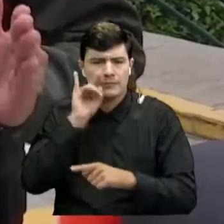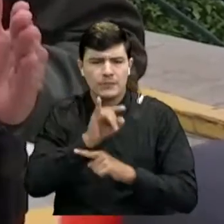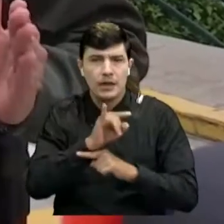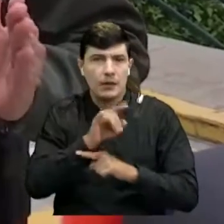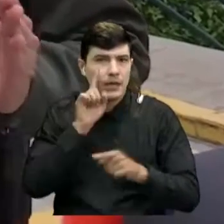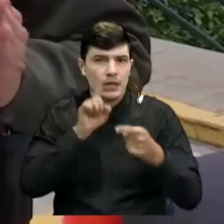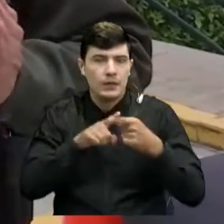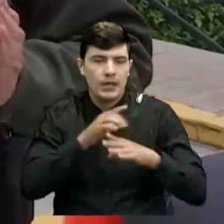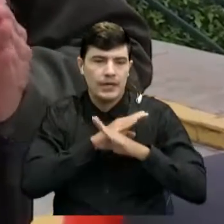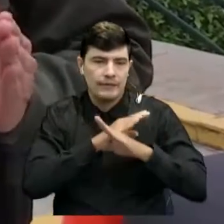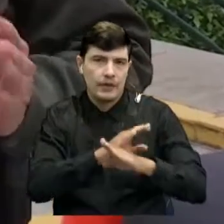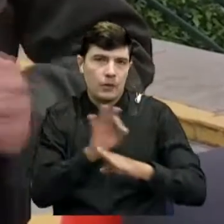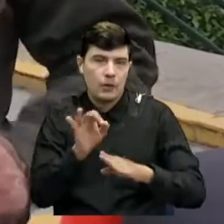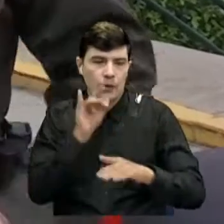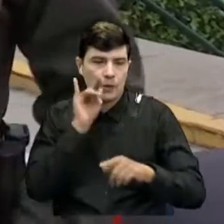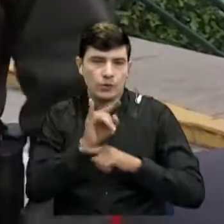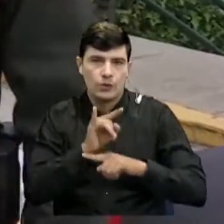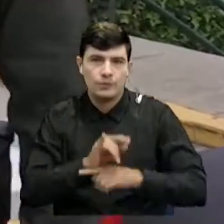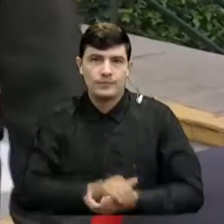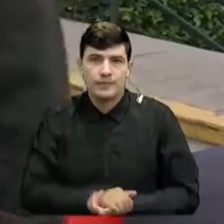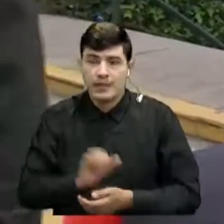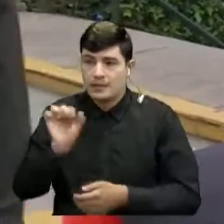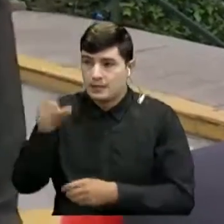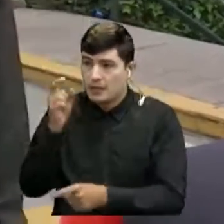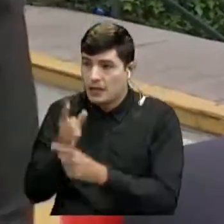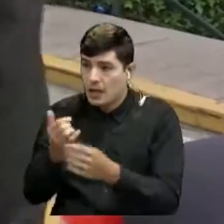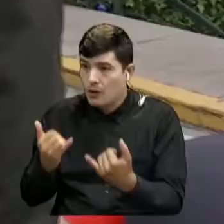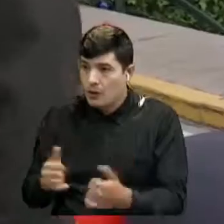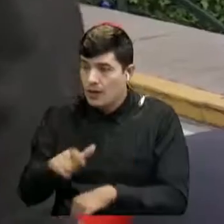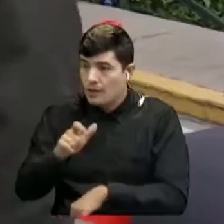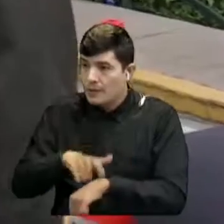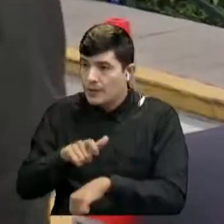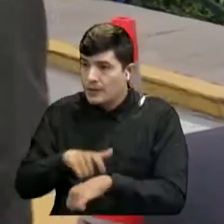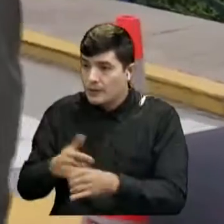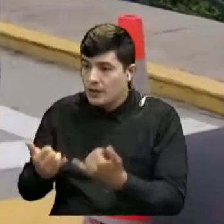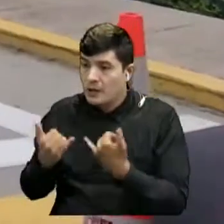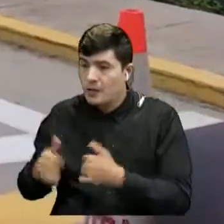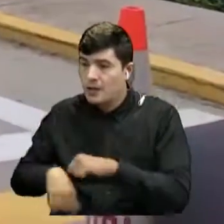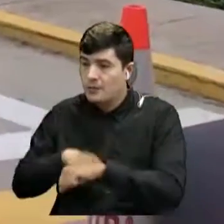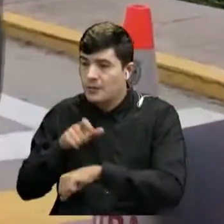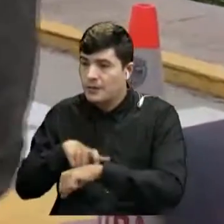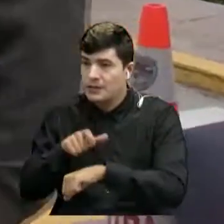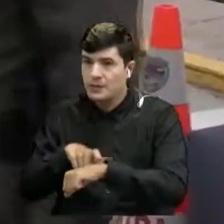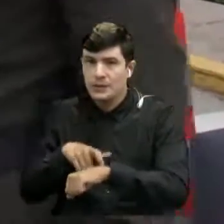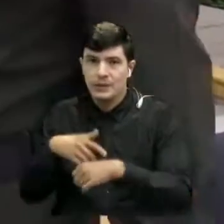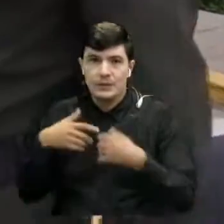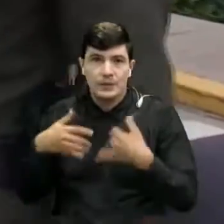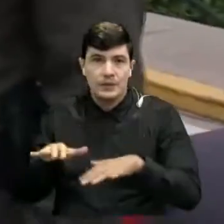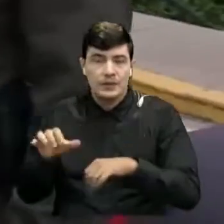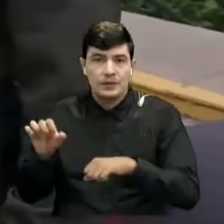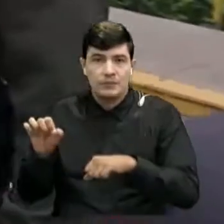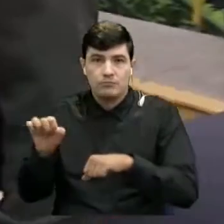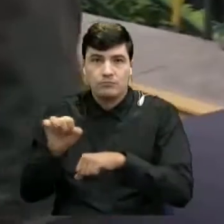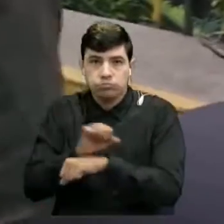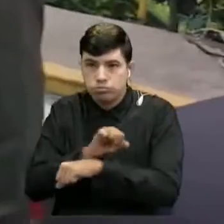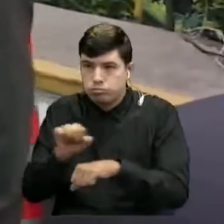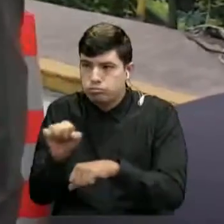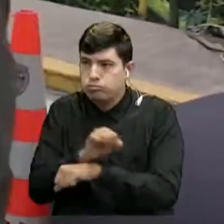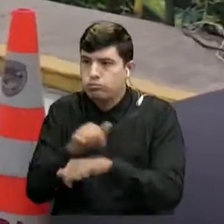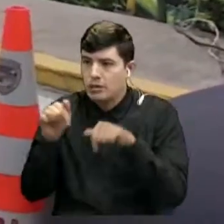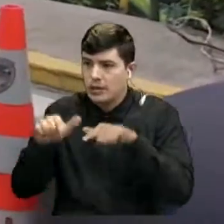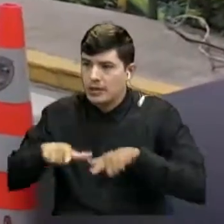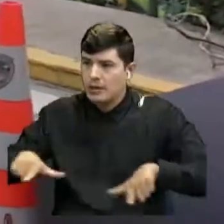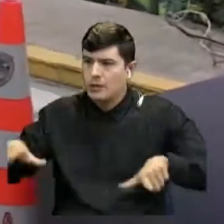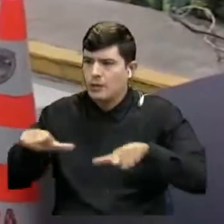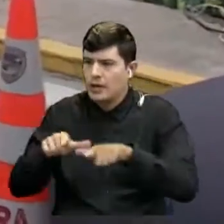hacer prevención, pero también para hacer control. General, en este momento estamos pues con los conductores acá de la terminal de transporte y quiero aprovechar el espacio